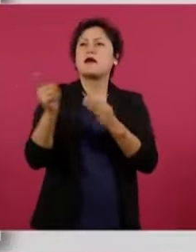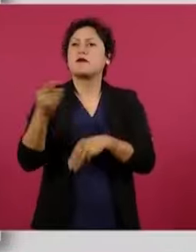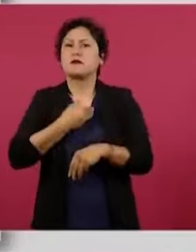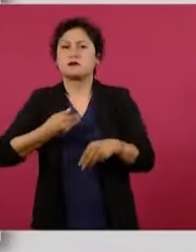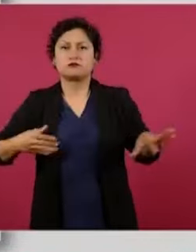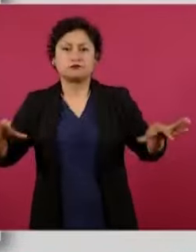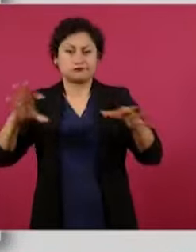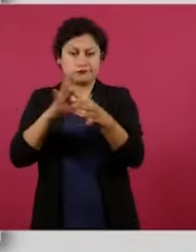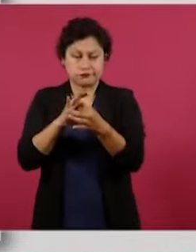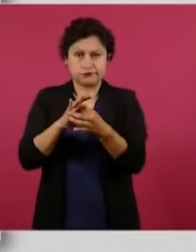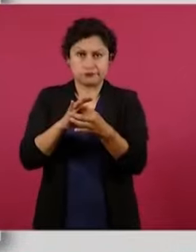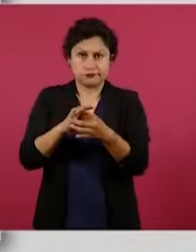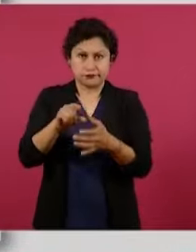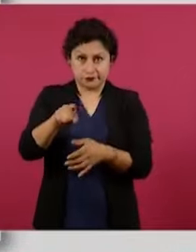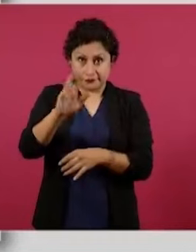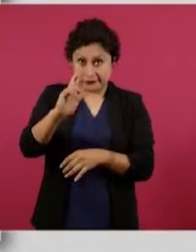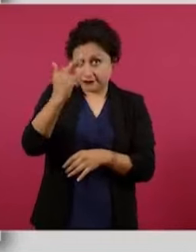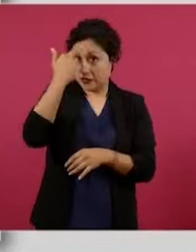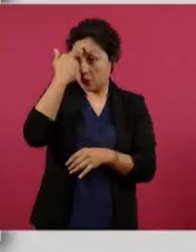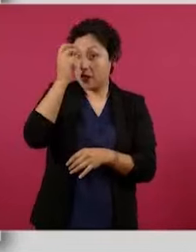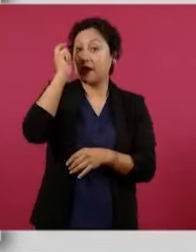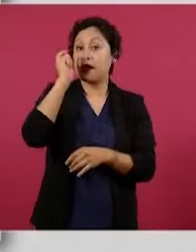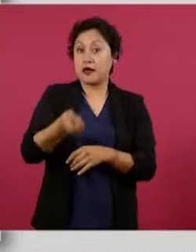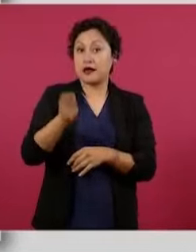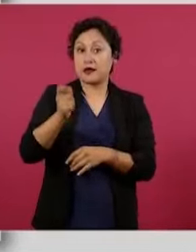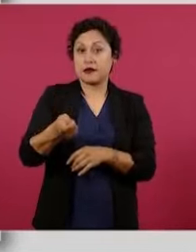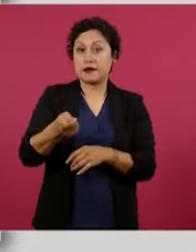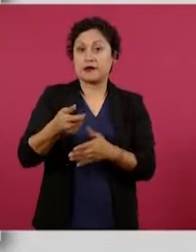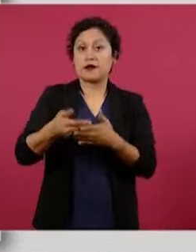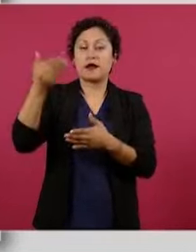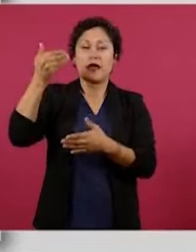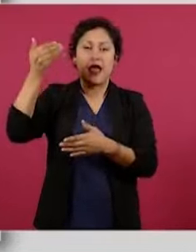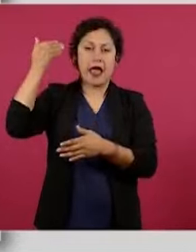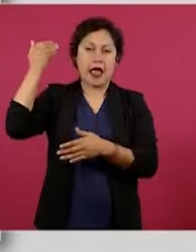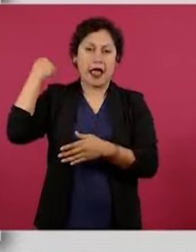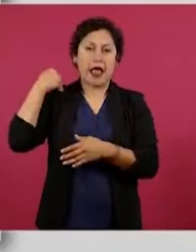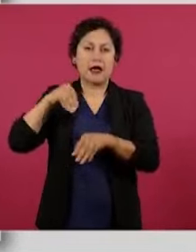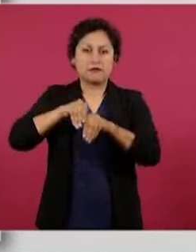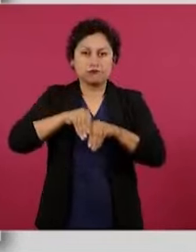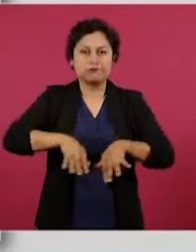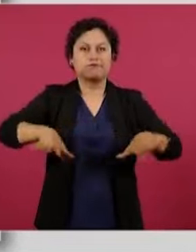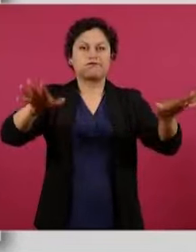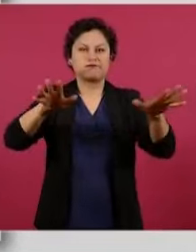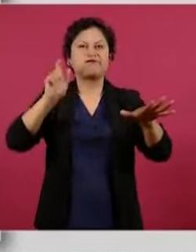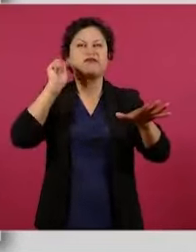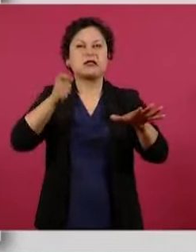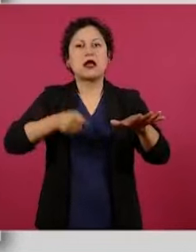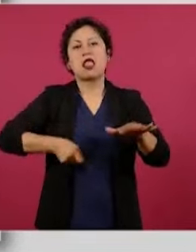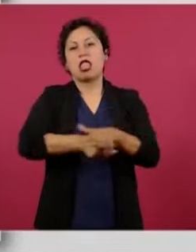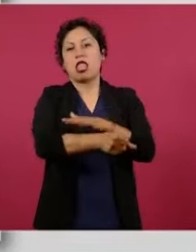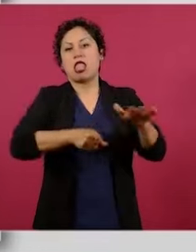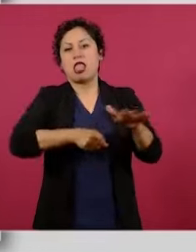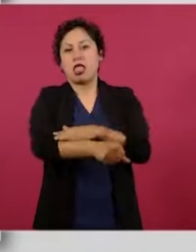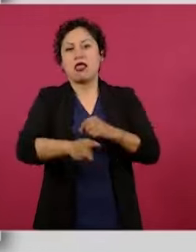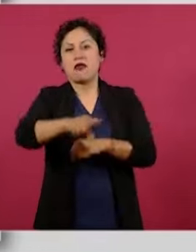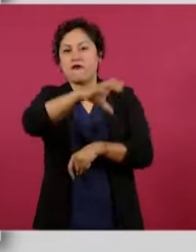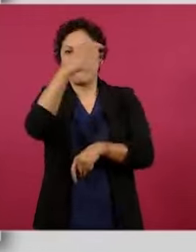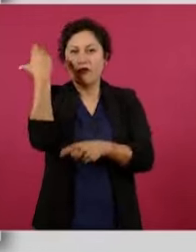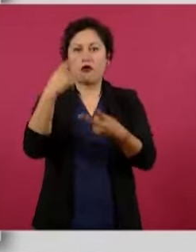diversidad de opiniones no permitamos que la desinformación y las fake news so caben los esfuerzos por un México más justo y